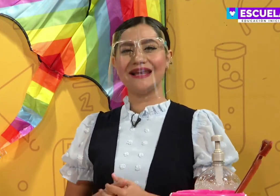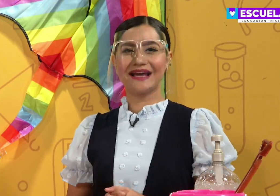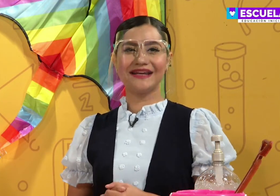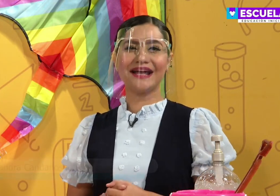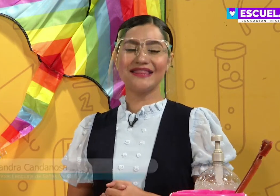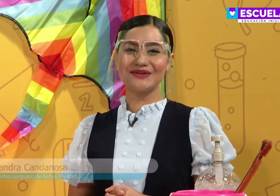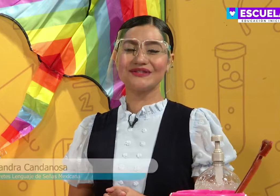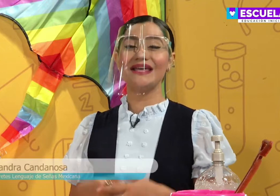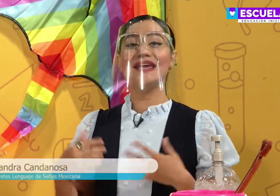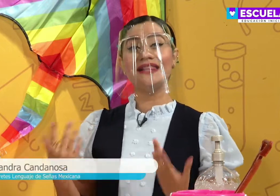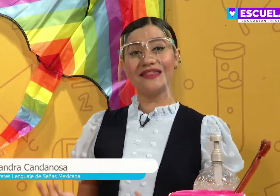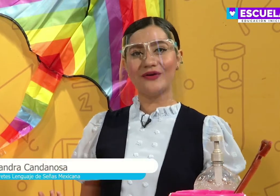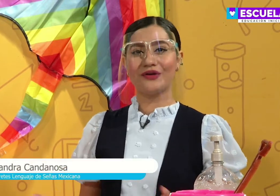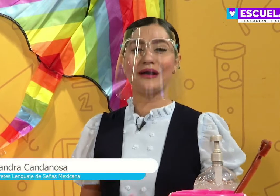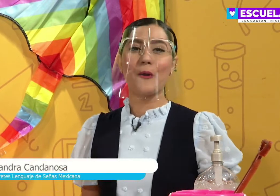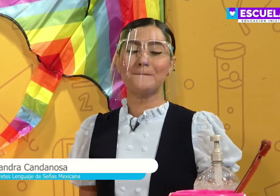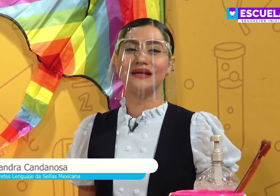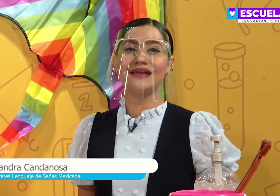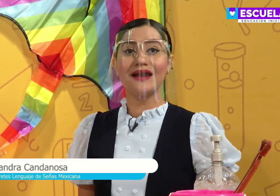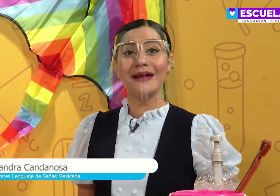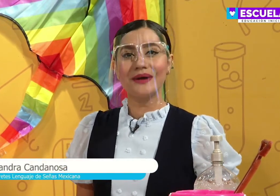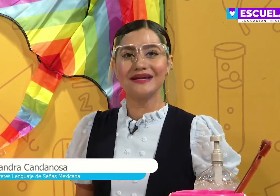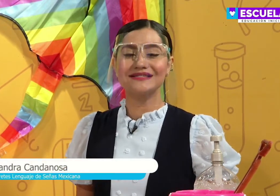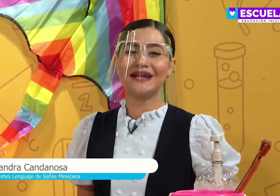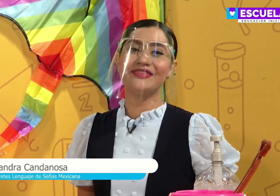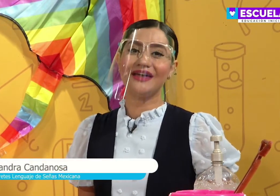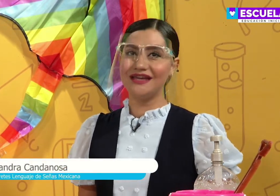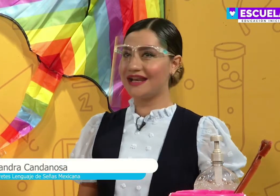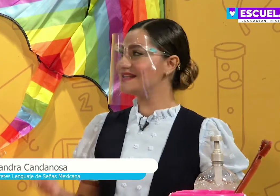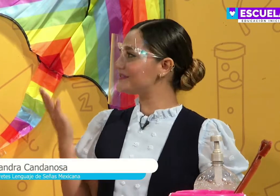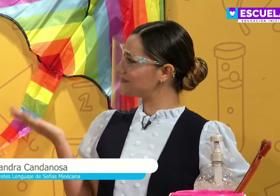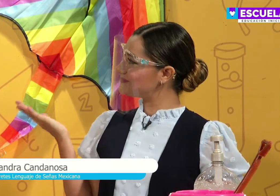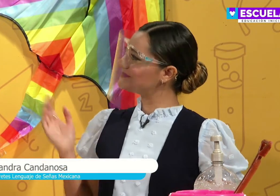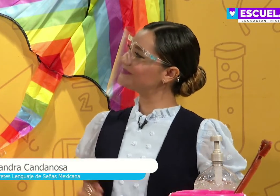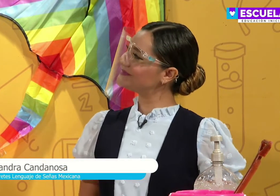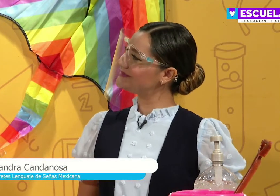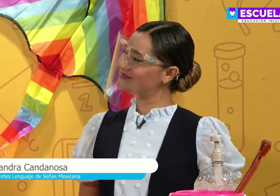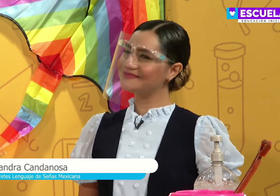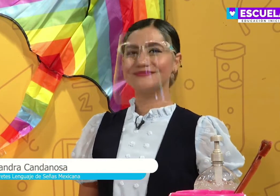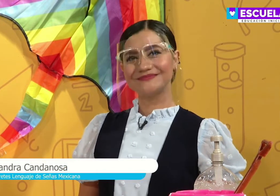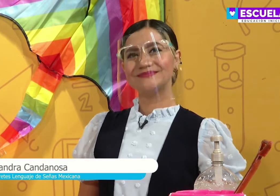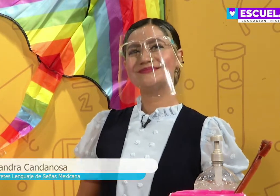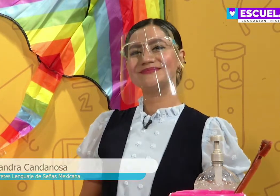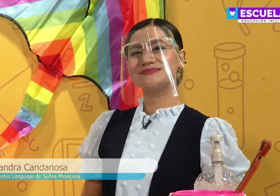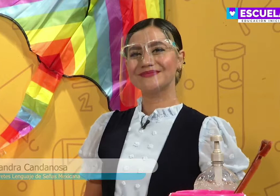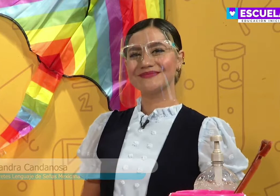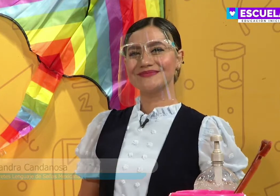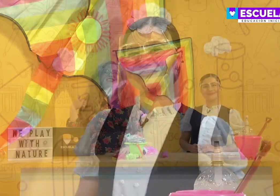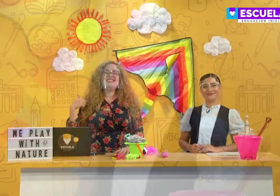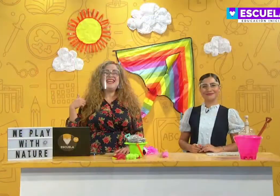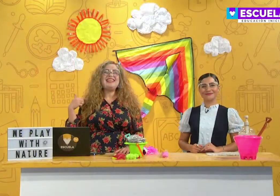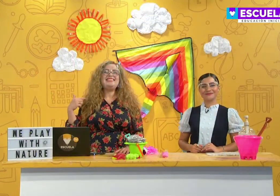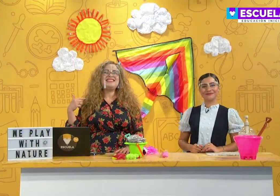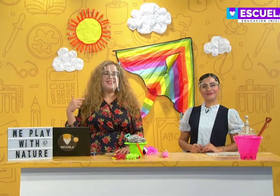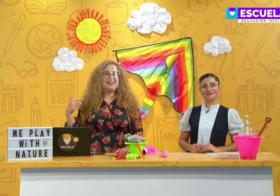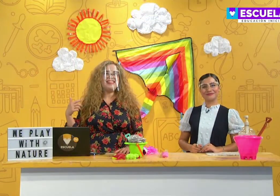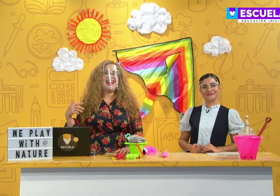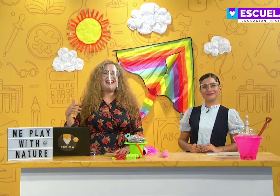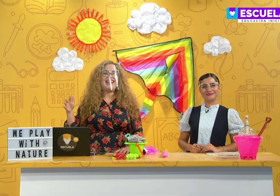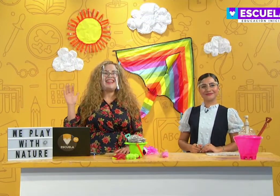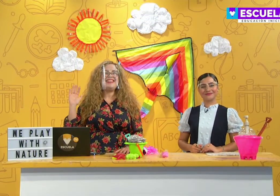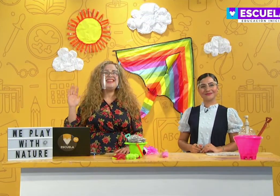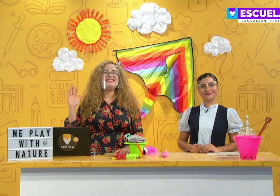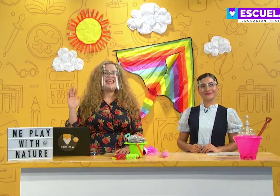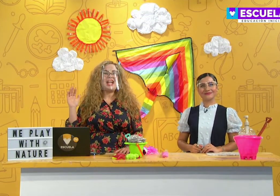es Alejandra Candanosa y el día de hoy acompaña la maestra de inglés. Good morning, everyone. My name is Lizeth